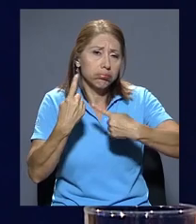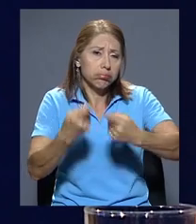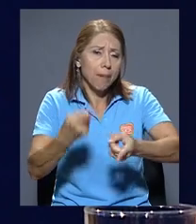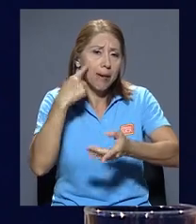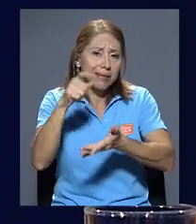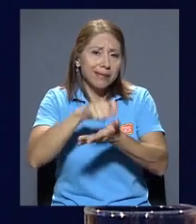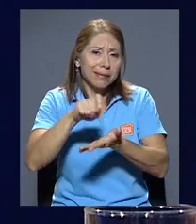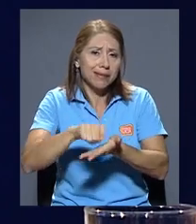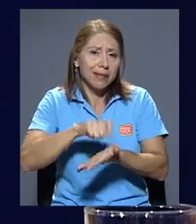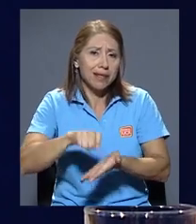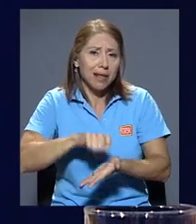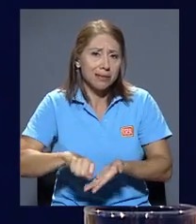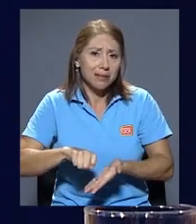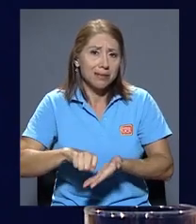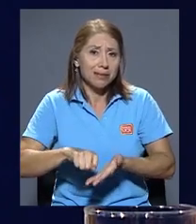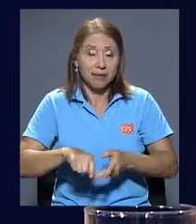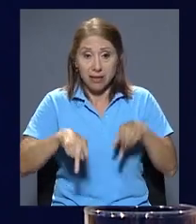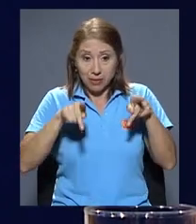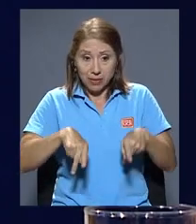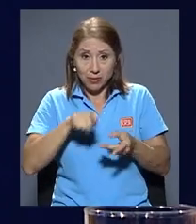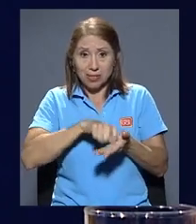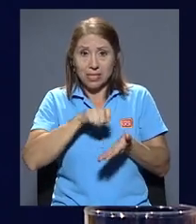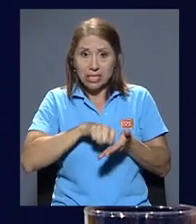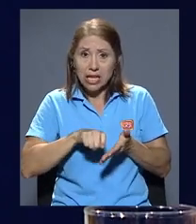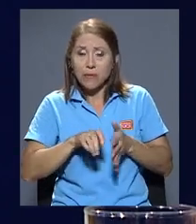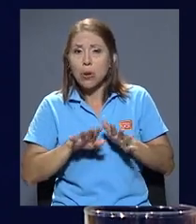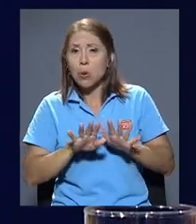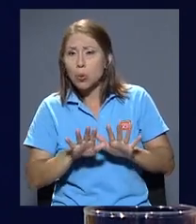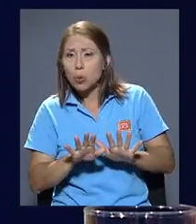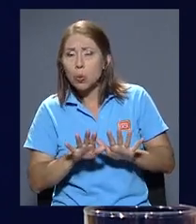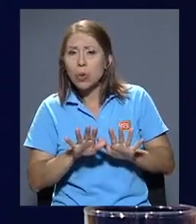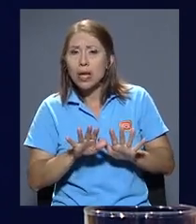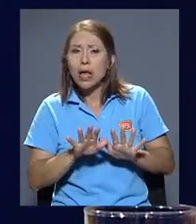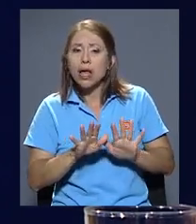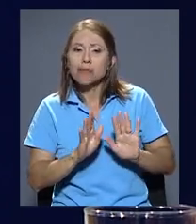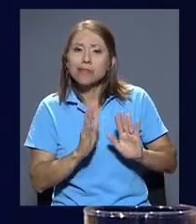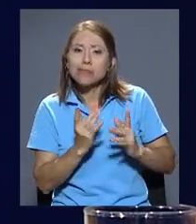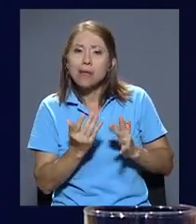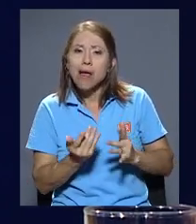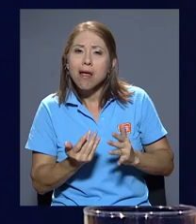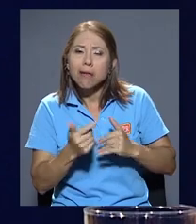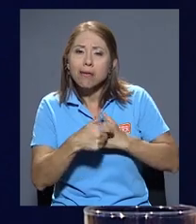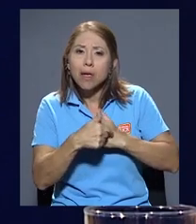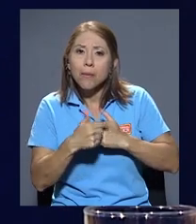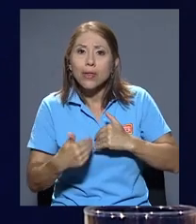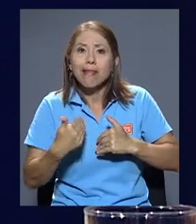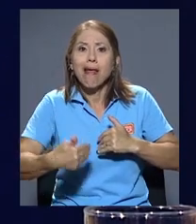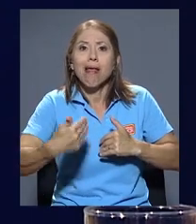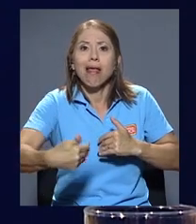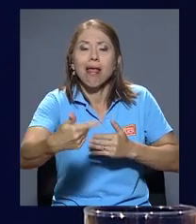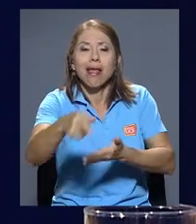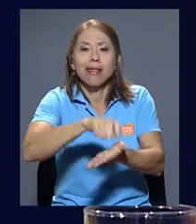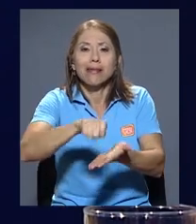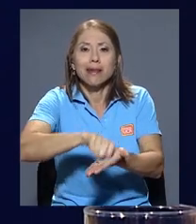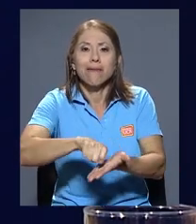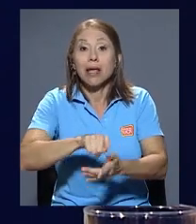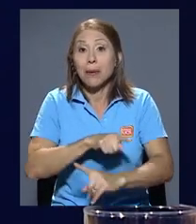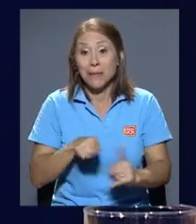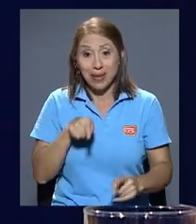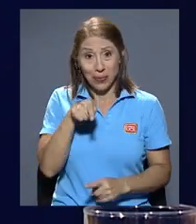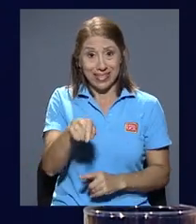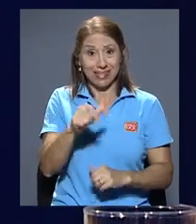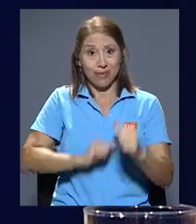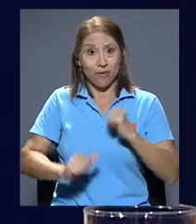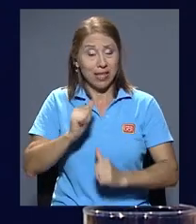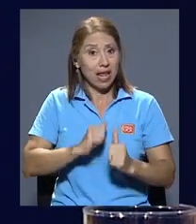una distancia y escriben sobre ellas mucho tiempo después. El componente de actualidad, Natalia, de esta obra